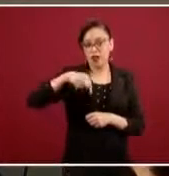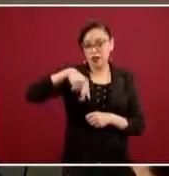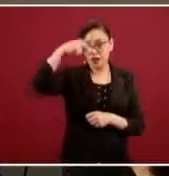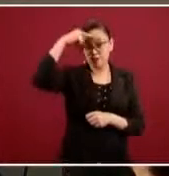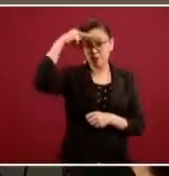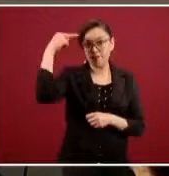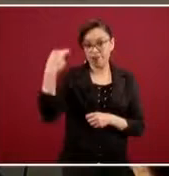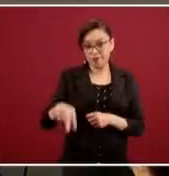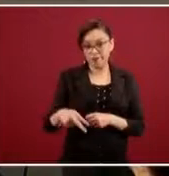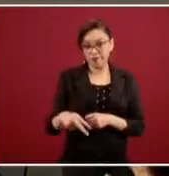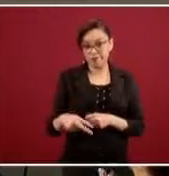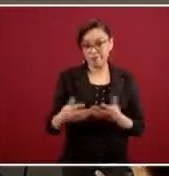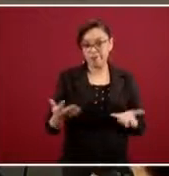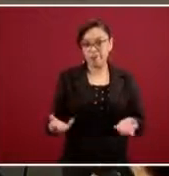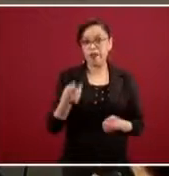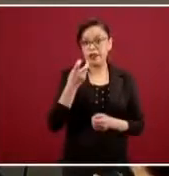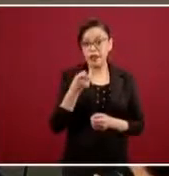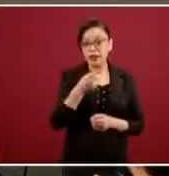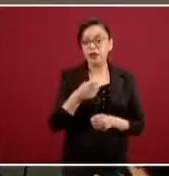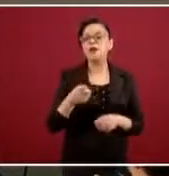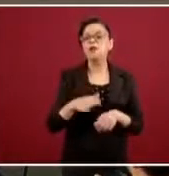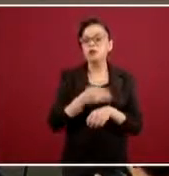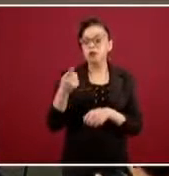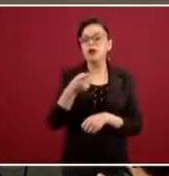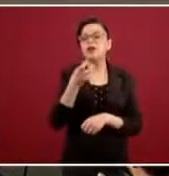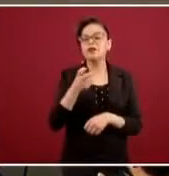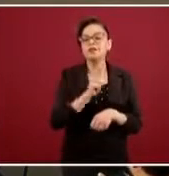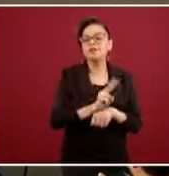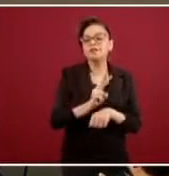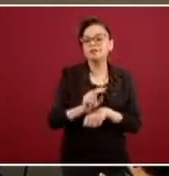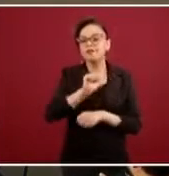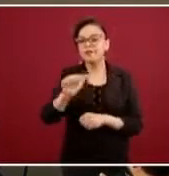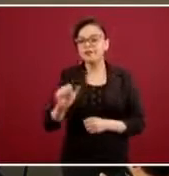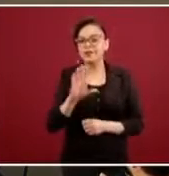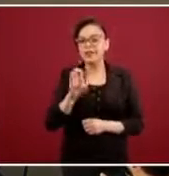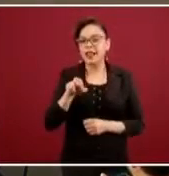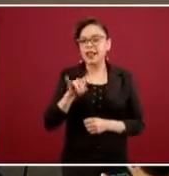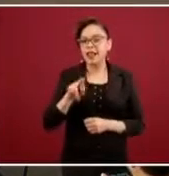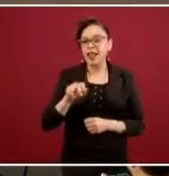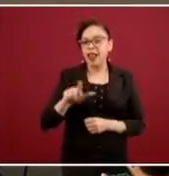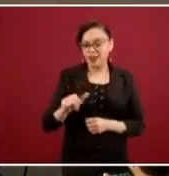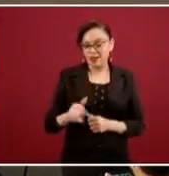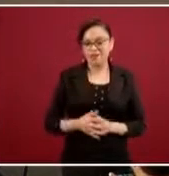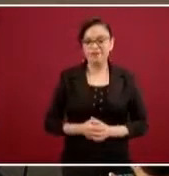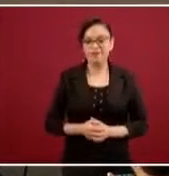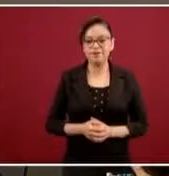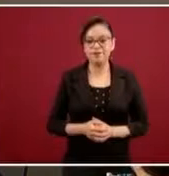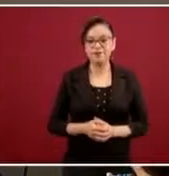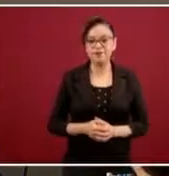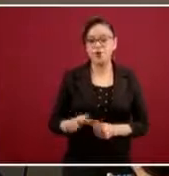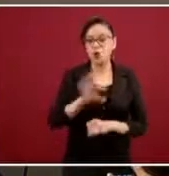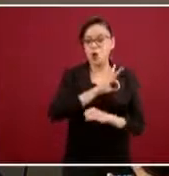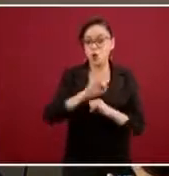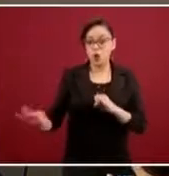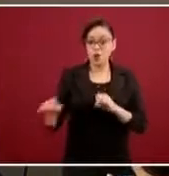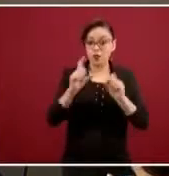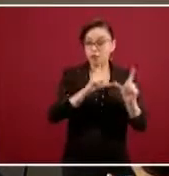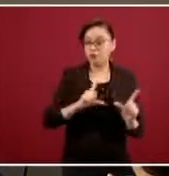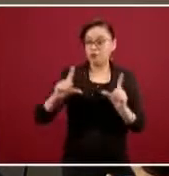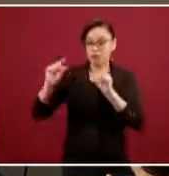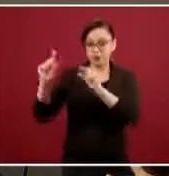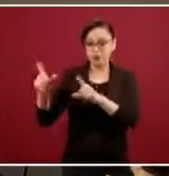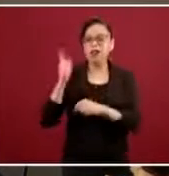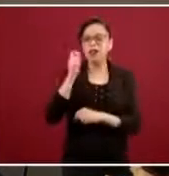corresponde al proceso de la vigilancia Centinela. Por último, en la última diapositiva, lo que vemos es